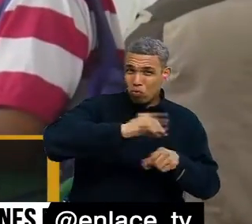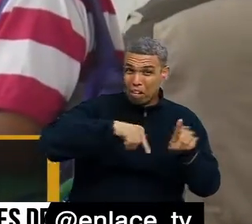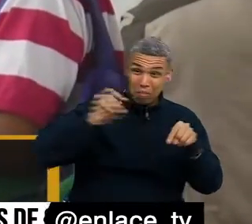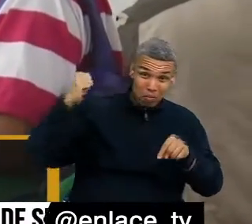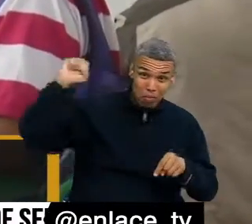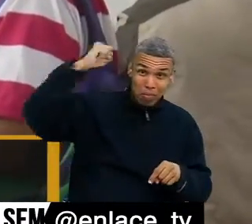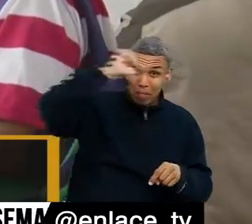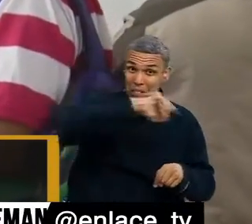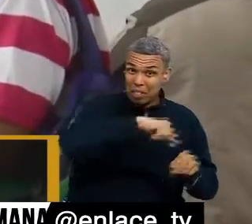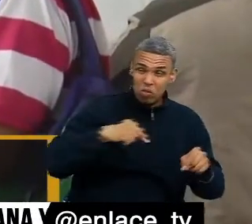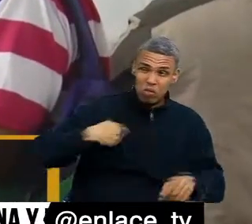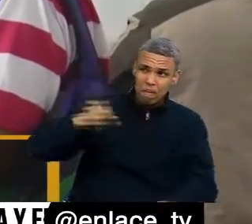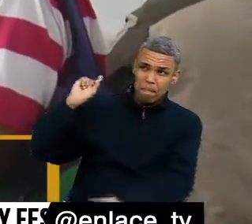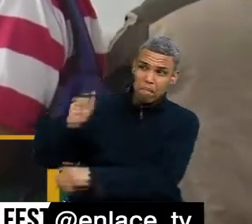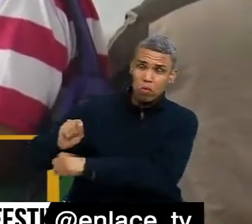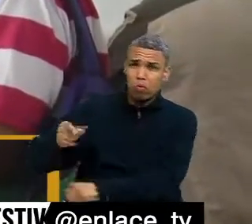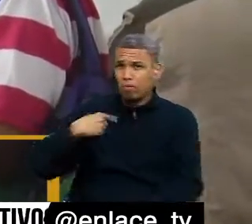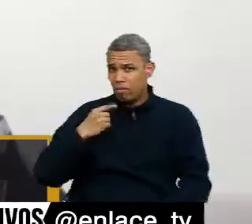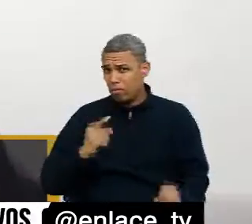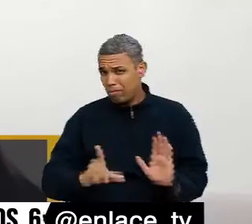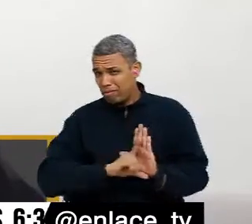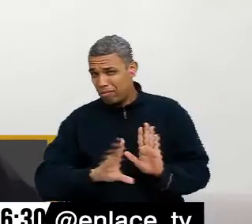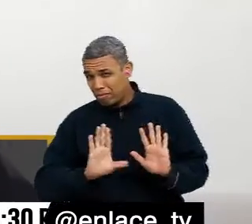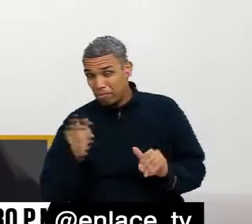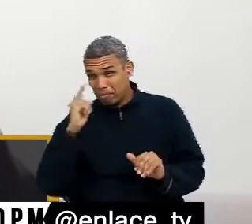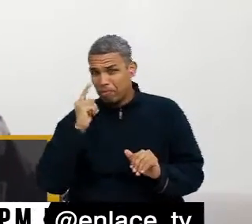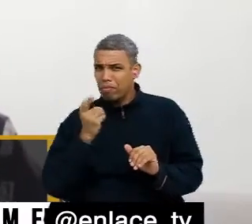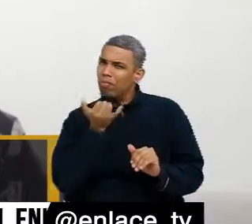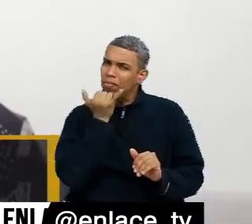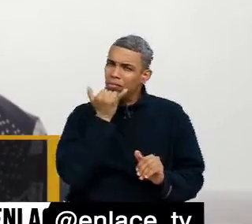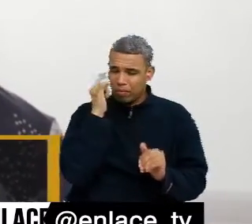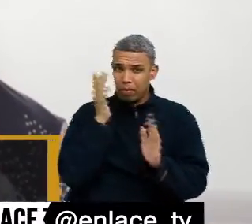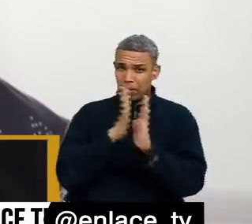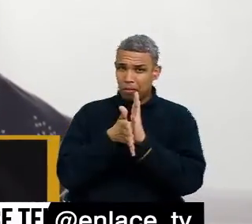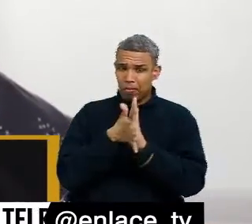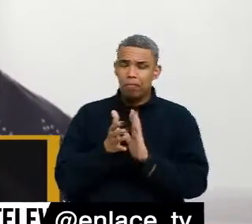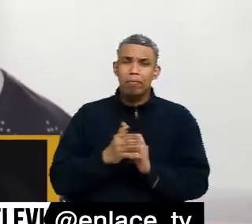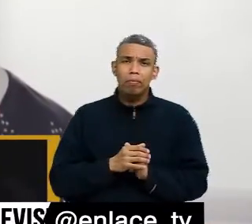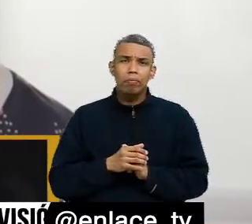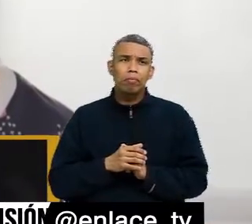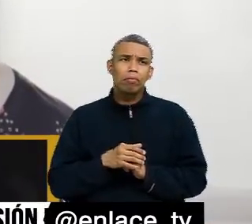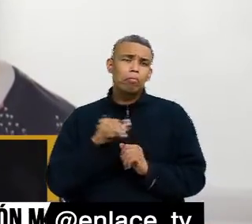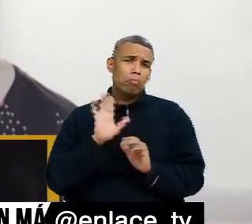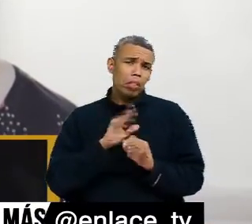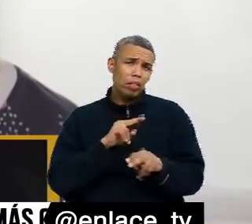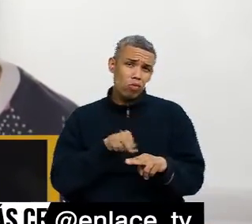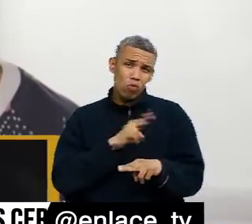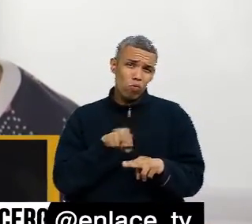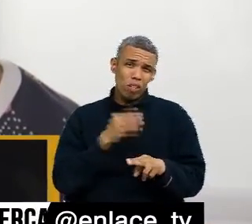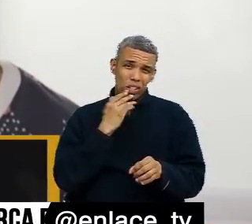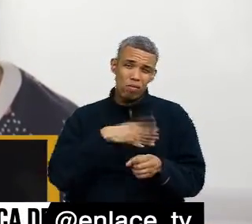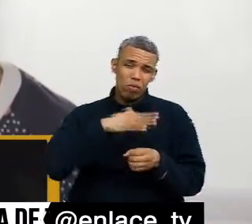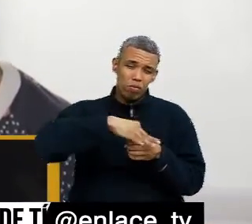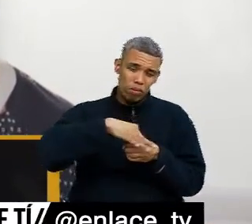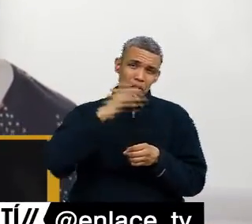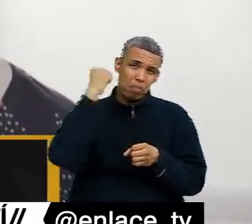procedimiento que se da en estos casos. Pues es normal, ¿no? Después del proceso de elecciones y entrega de resoluciones que la hicimos el